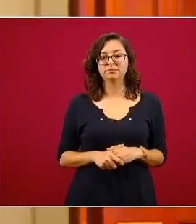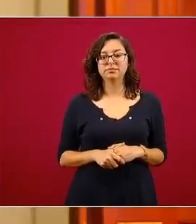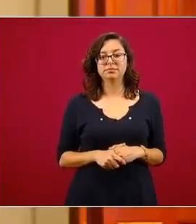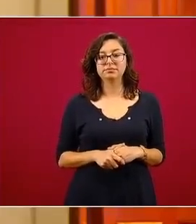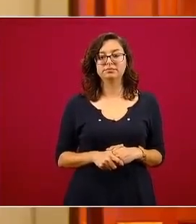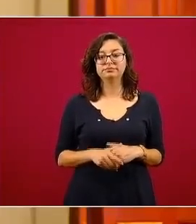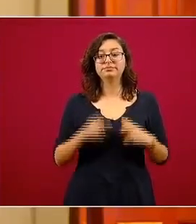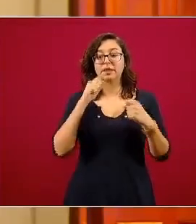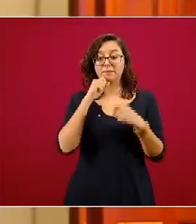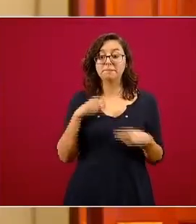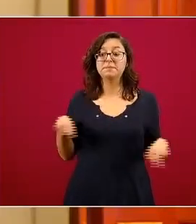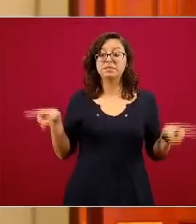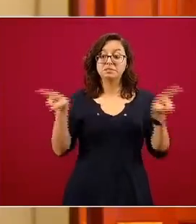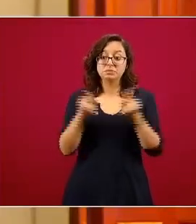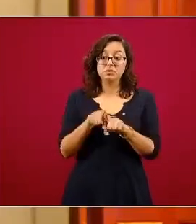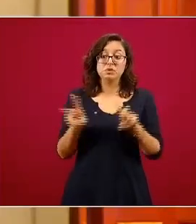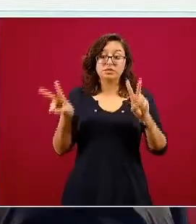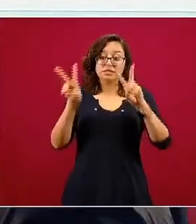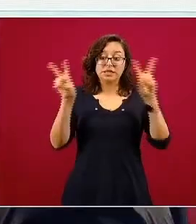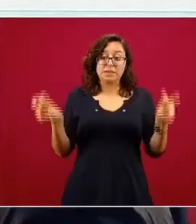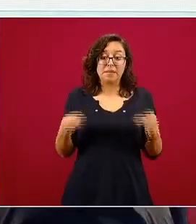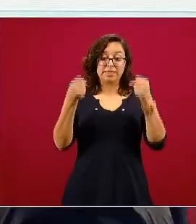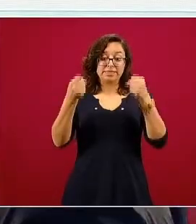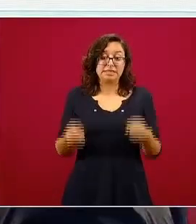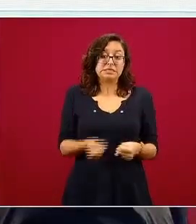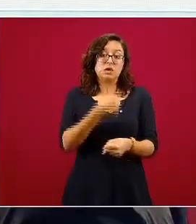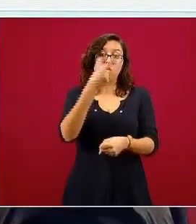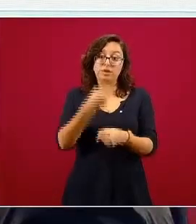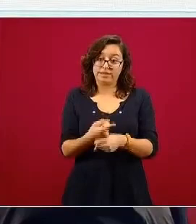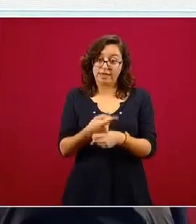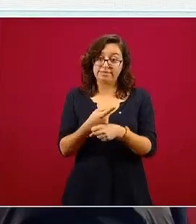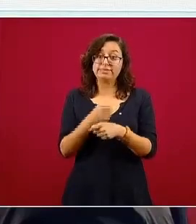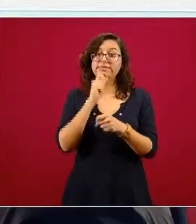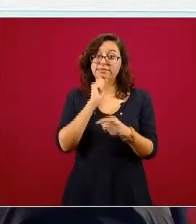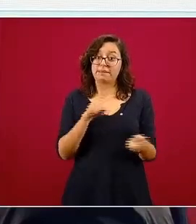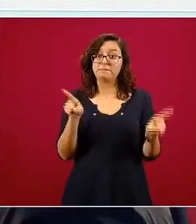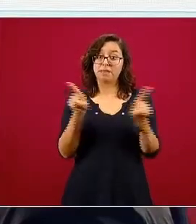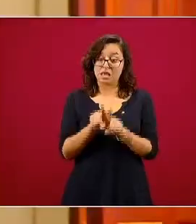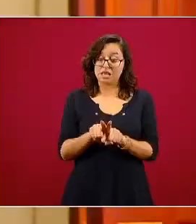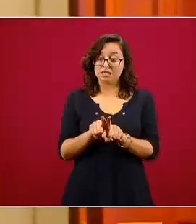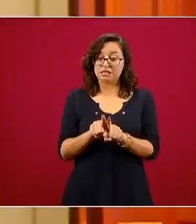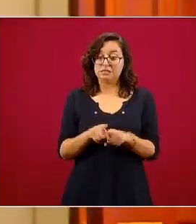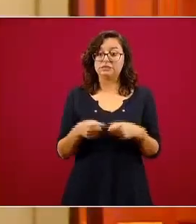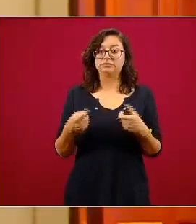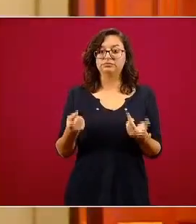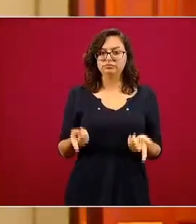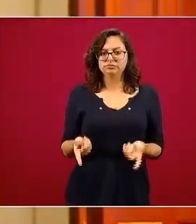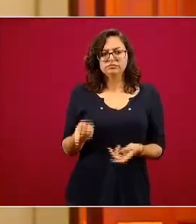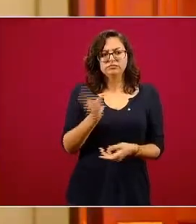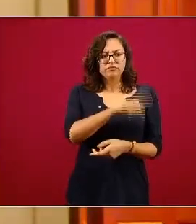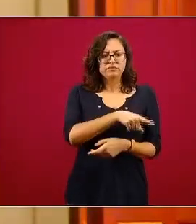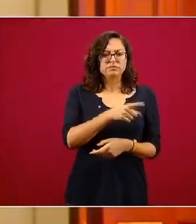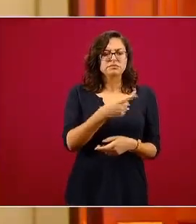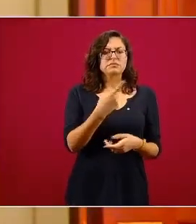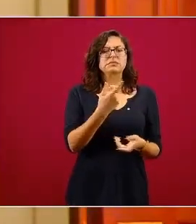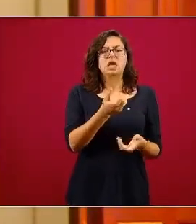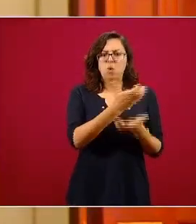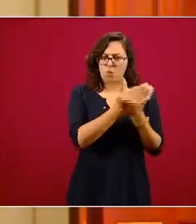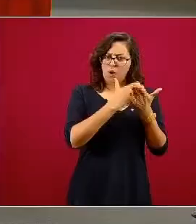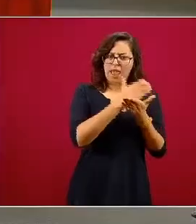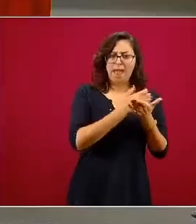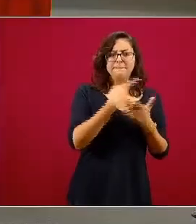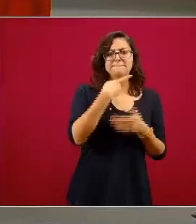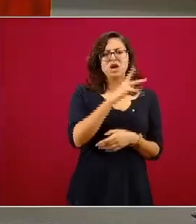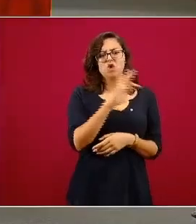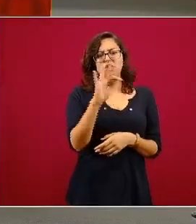parámetros de seguridad, no nada más de eficacia, sino también de seguridad, si hubo efectos adversos, si hubo otras